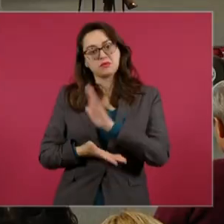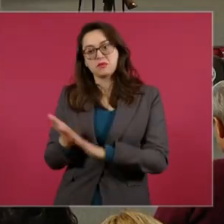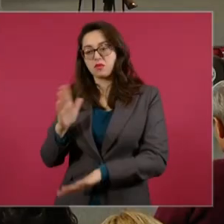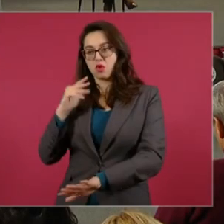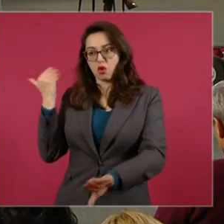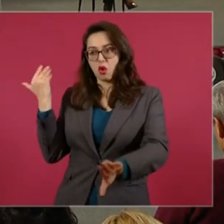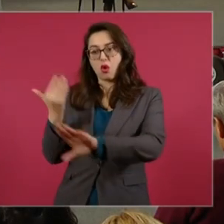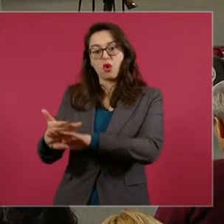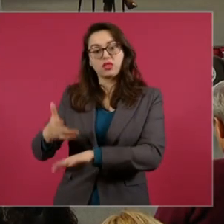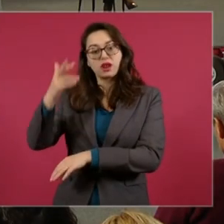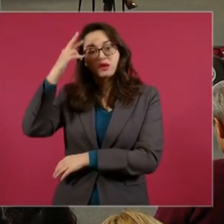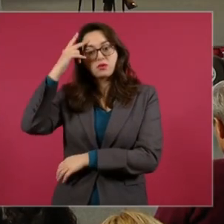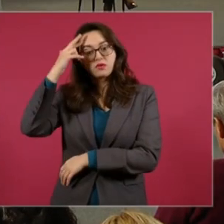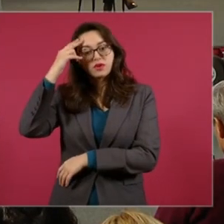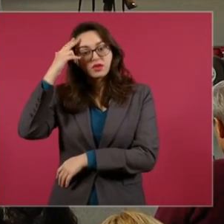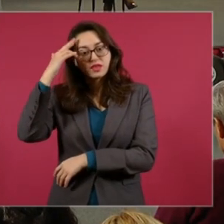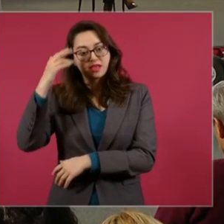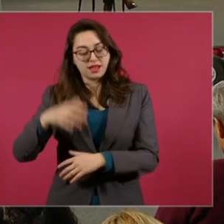un